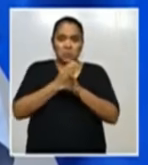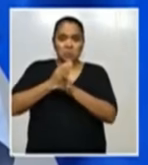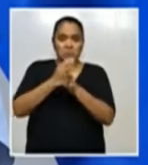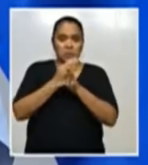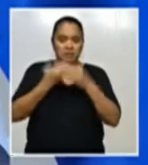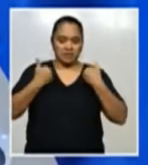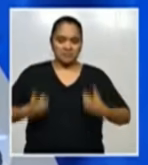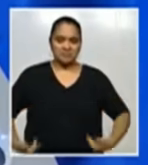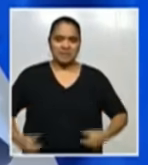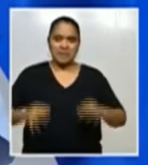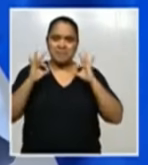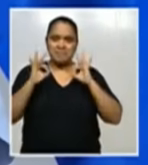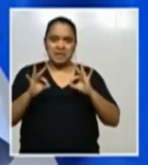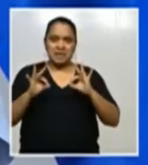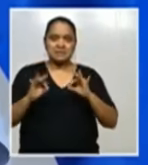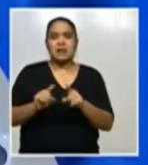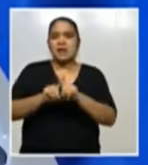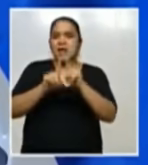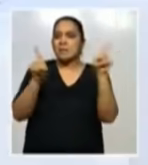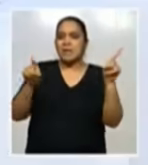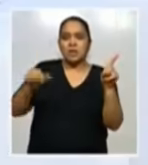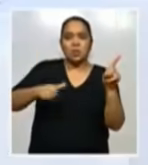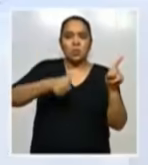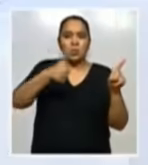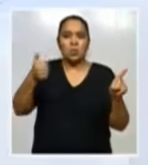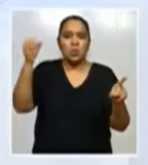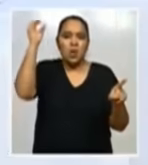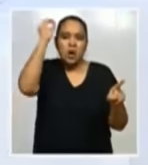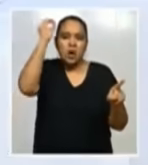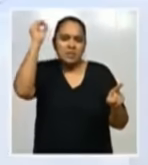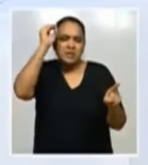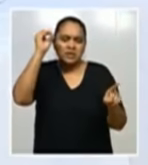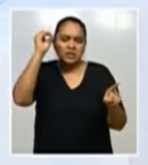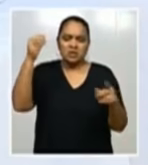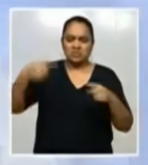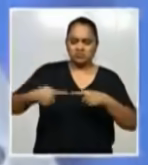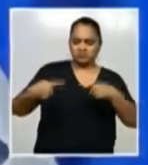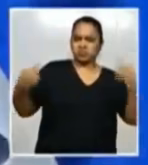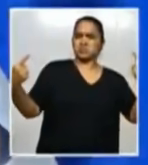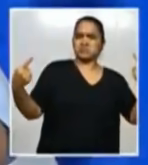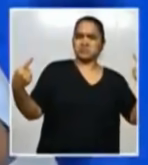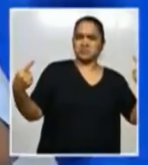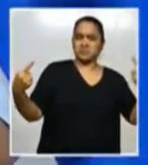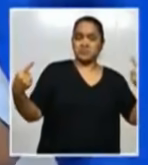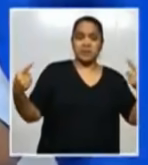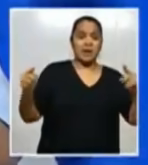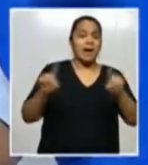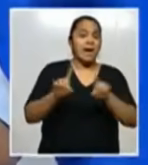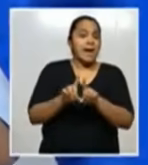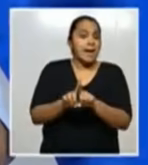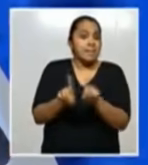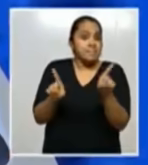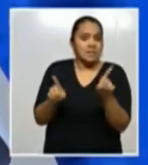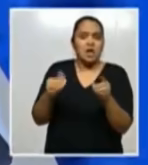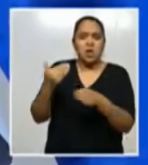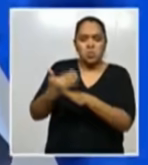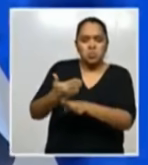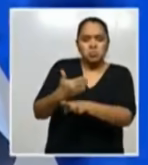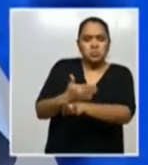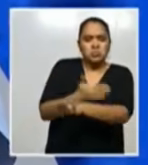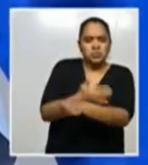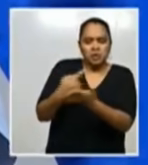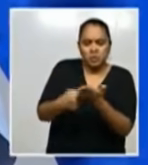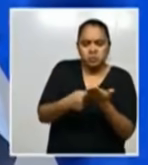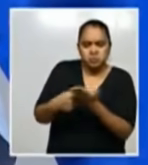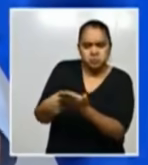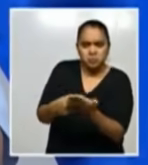mejor. Siempre habrá una que otra opinión que esté a favor, otra en contra, pero yo entiendo, y así la Junta